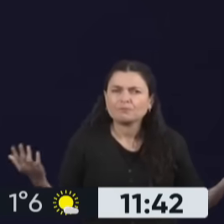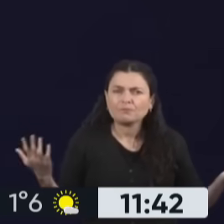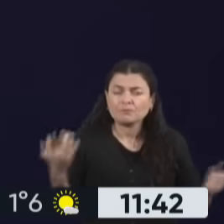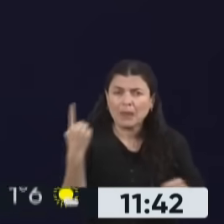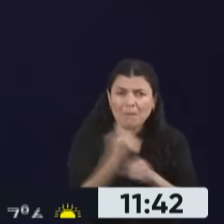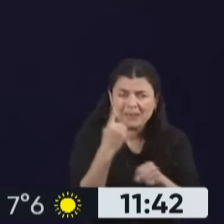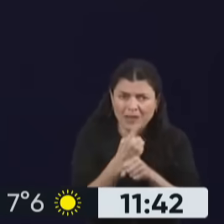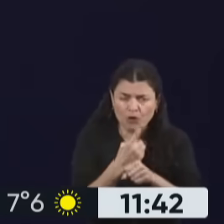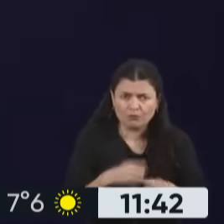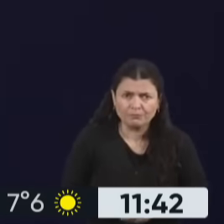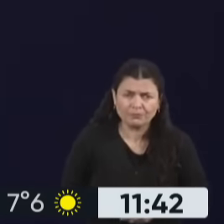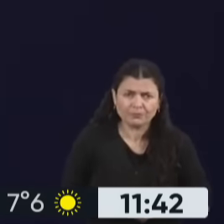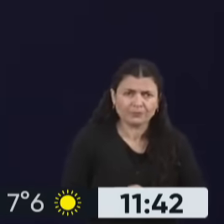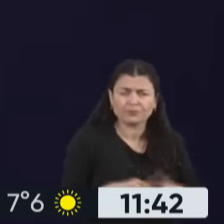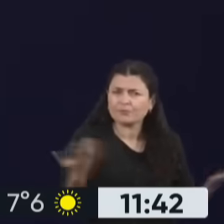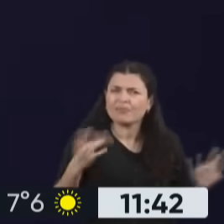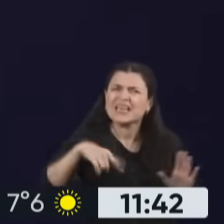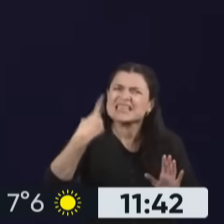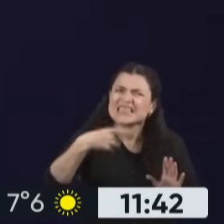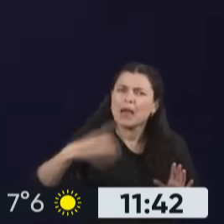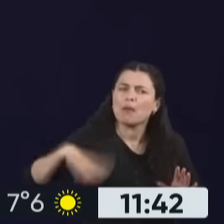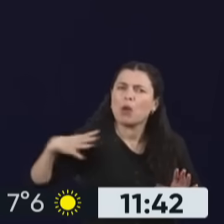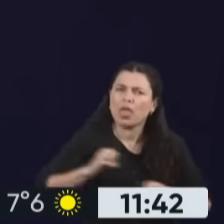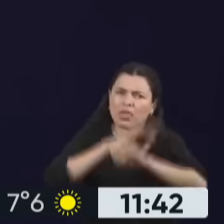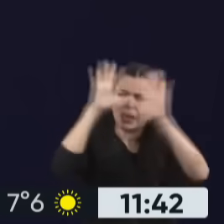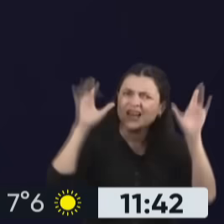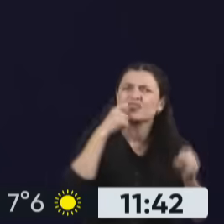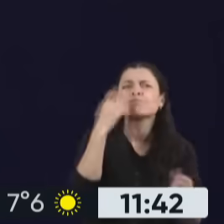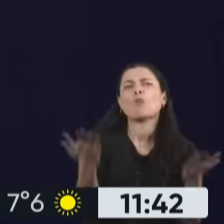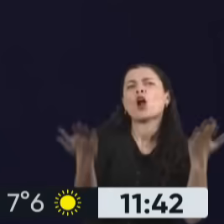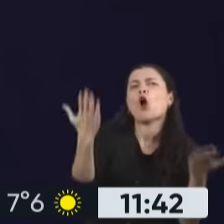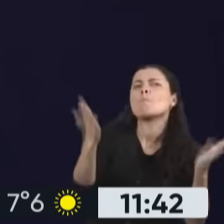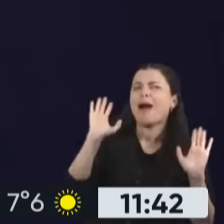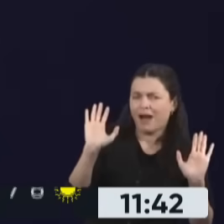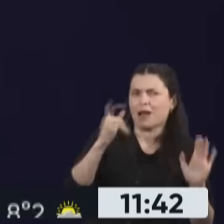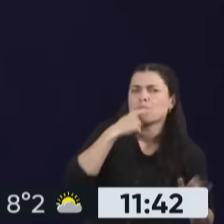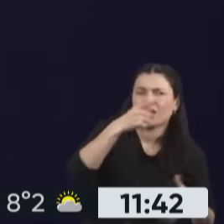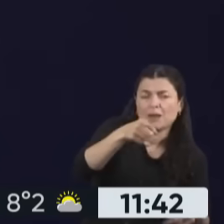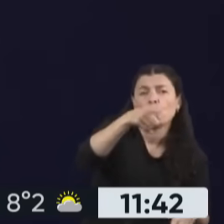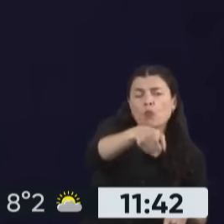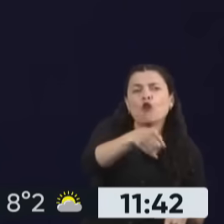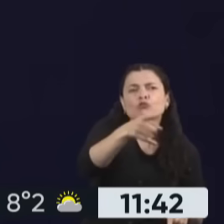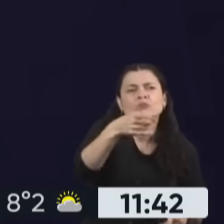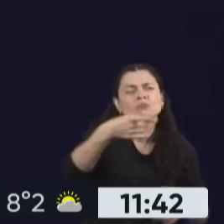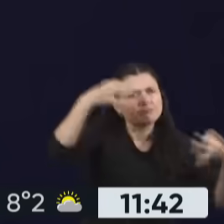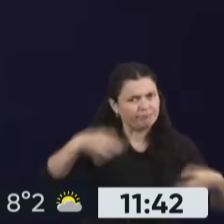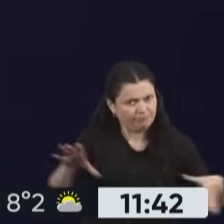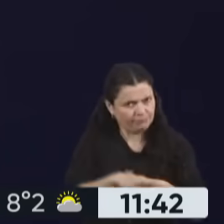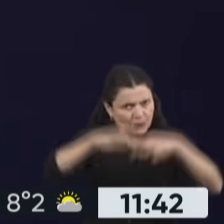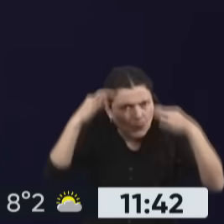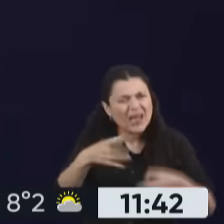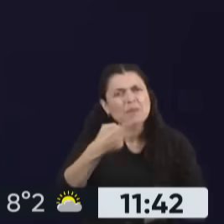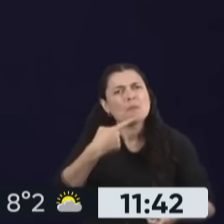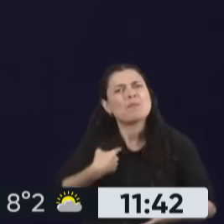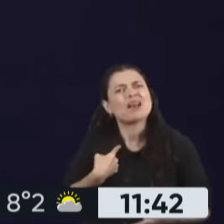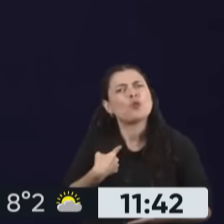bueno, en principio siempre hay que aclarar algo cuando uno compara, y vos de todas maneras lo hiciste correctamente cuando lo